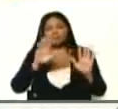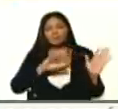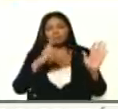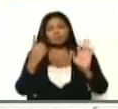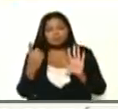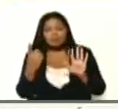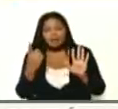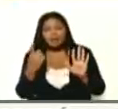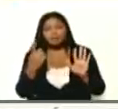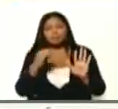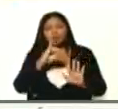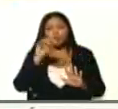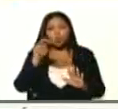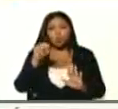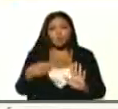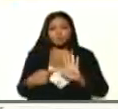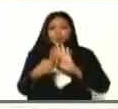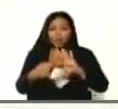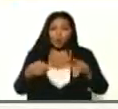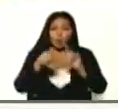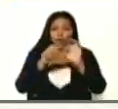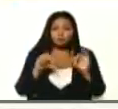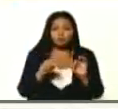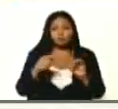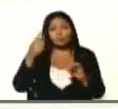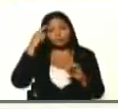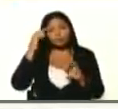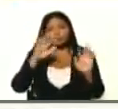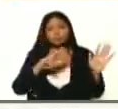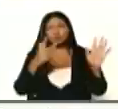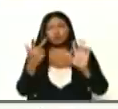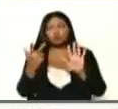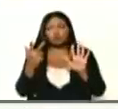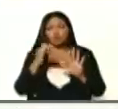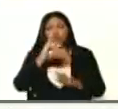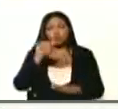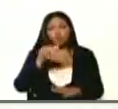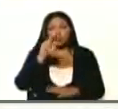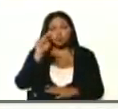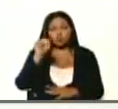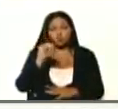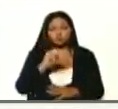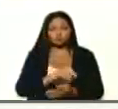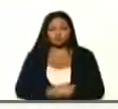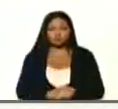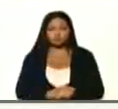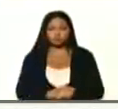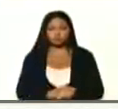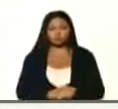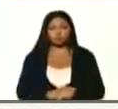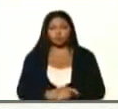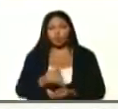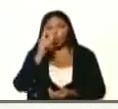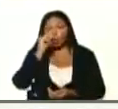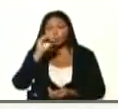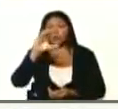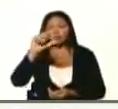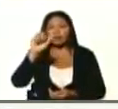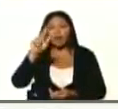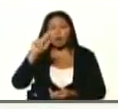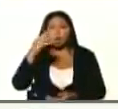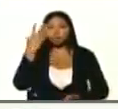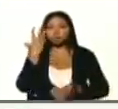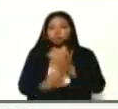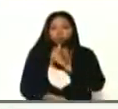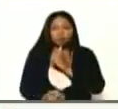quienes fueron presentados el día 18 de junio. El ciudadano Carlos Mirabal se encuentra prófugo y